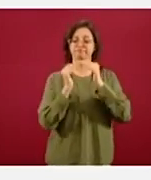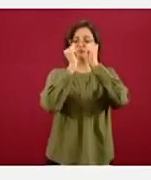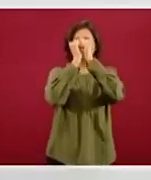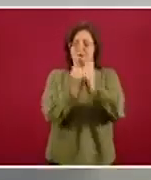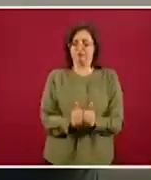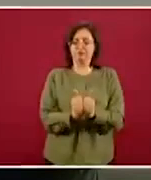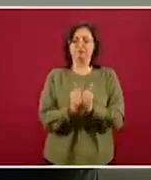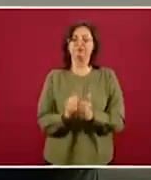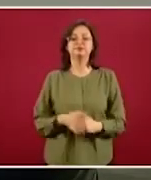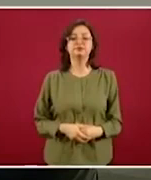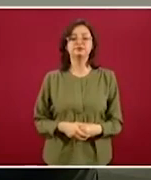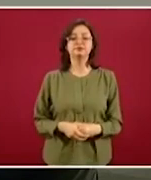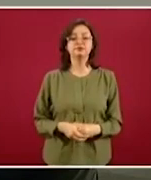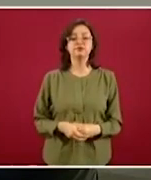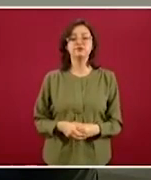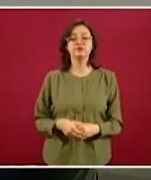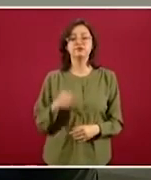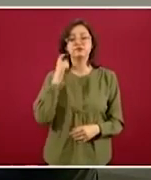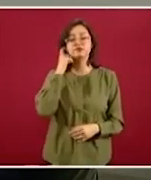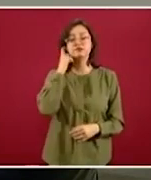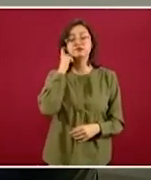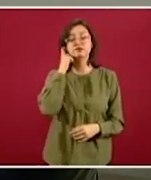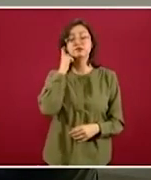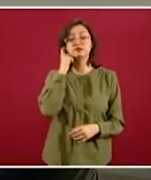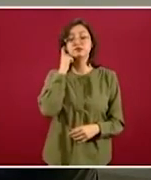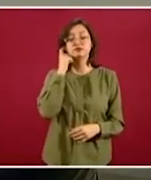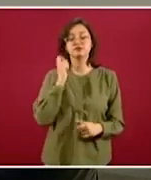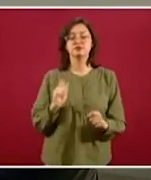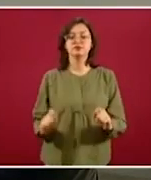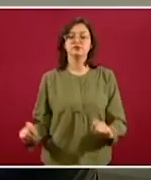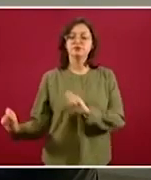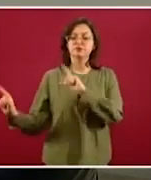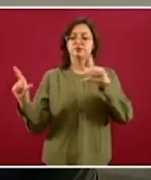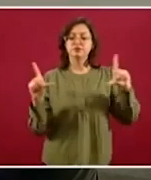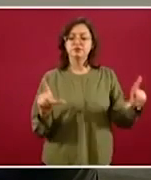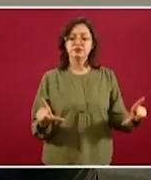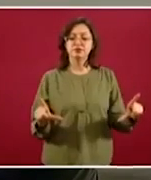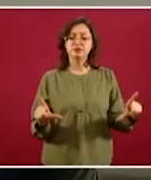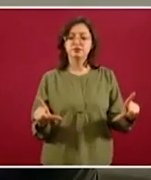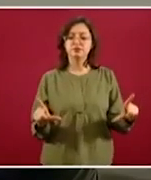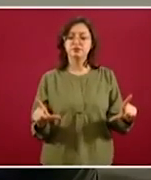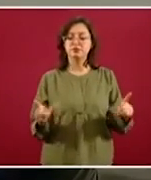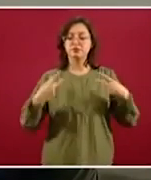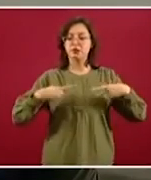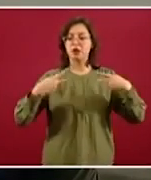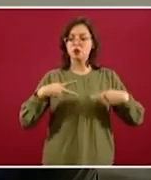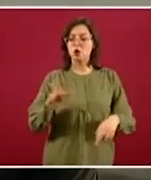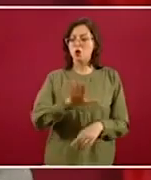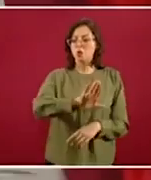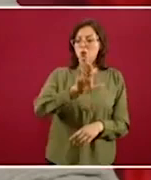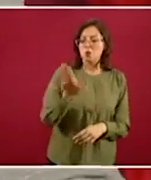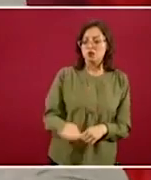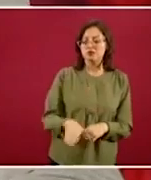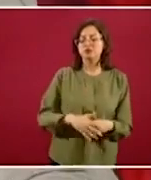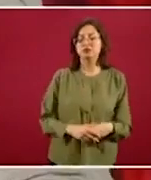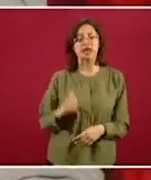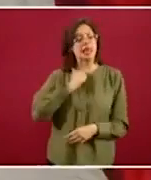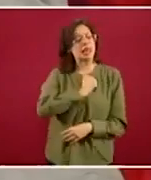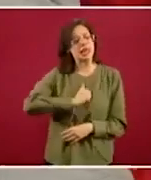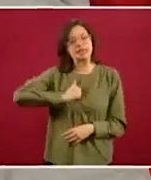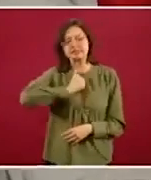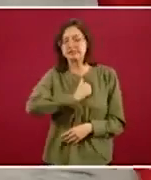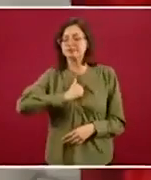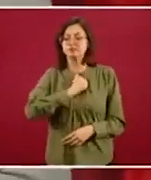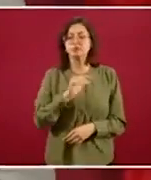La siguiente, por favor. Vamos a empezar a ver las defunciones, las personas que lamentablemente han perdido la